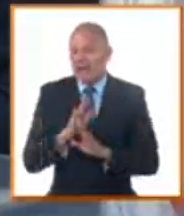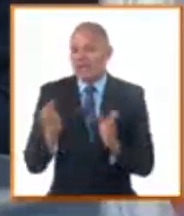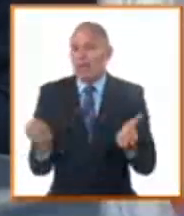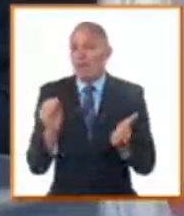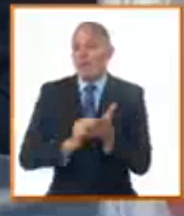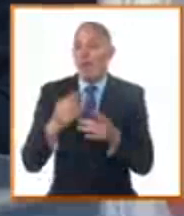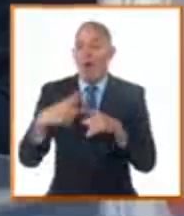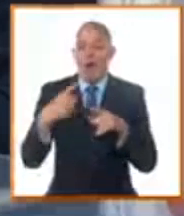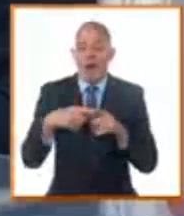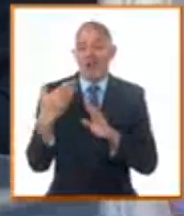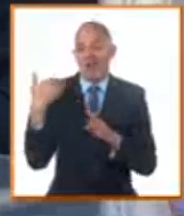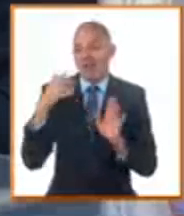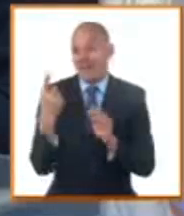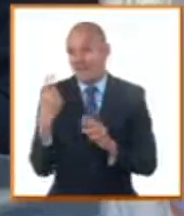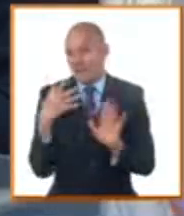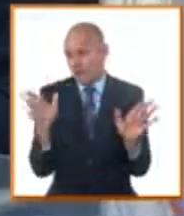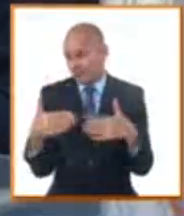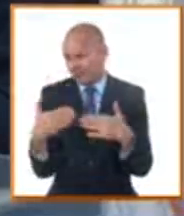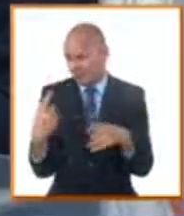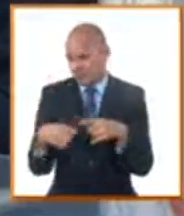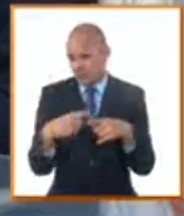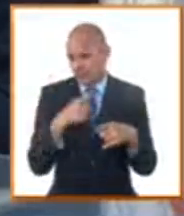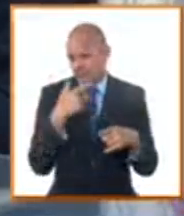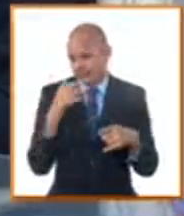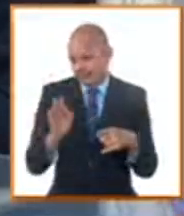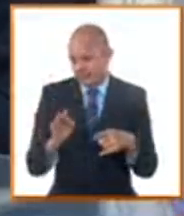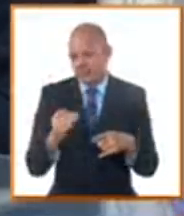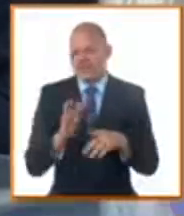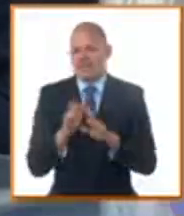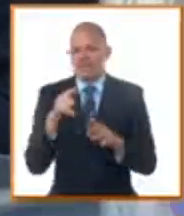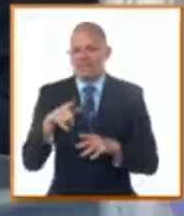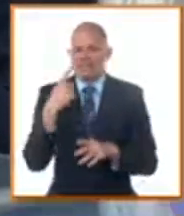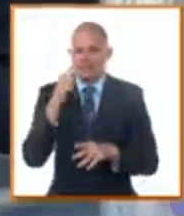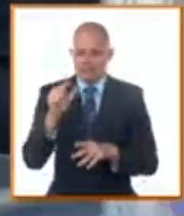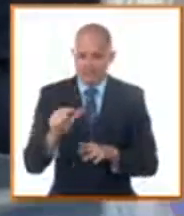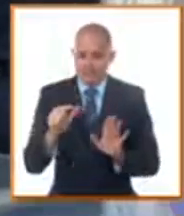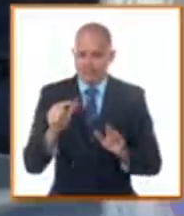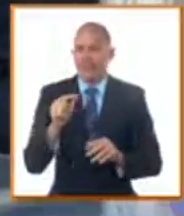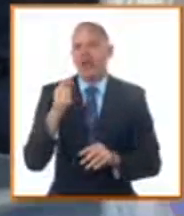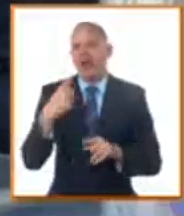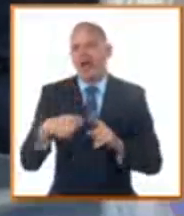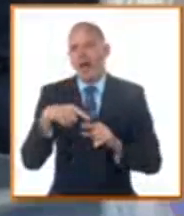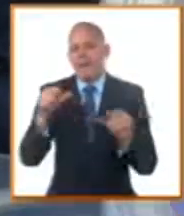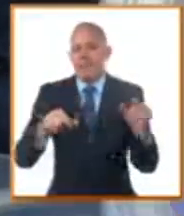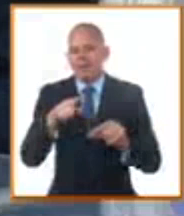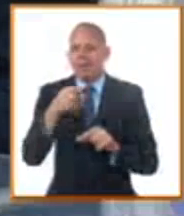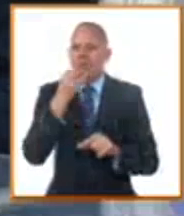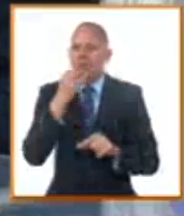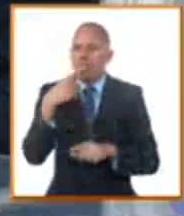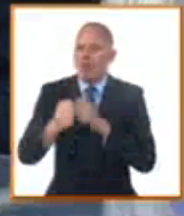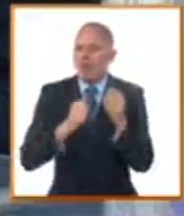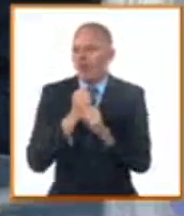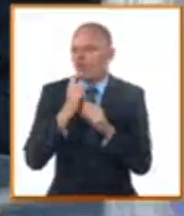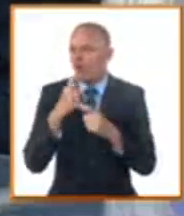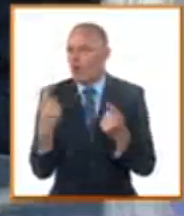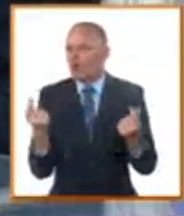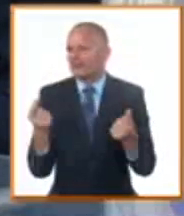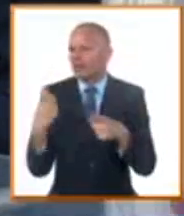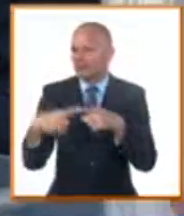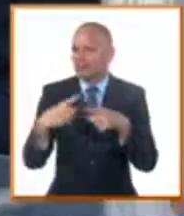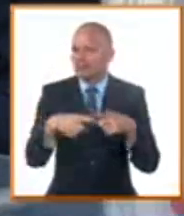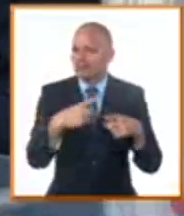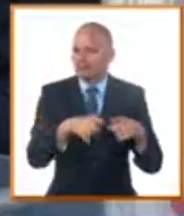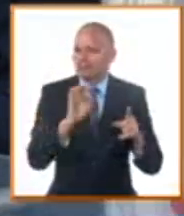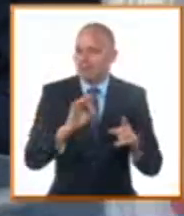que nos faltaba. ¿Qué nos faltaba? La forma de que yo, un cliente, un usuario del monedero, pudiera mover el dinero hacia las